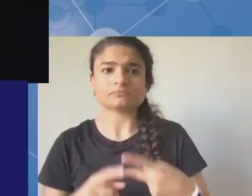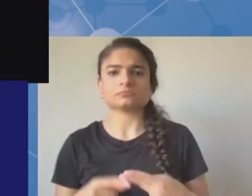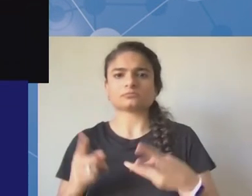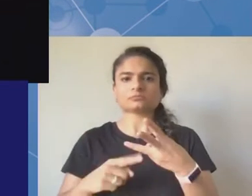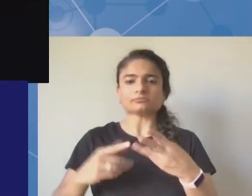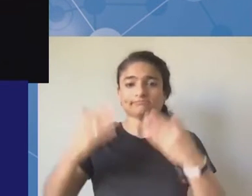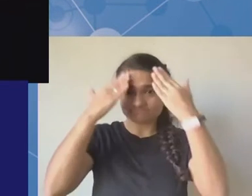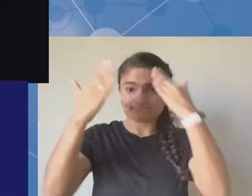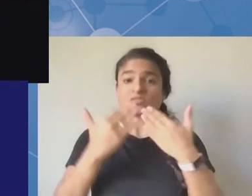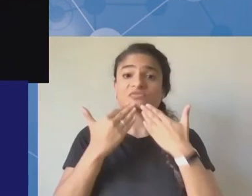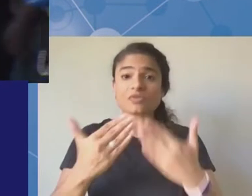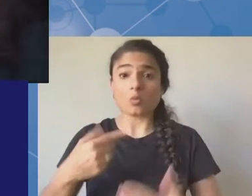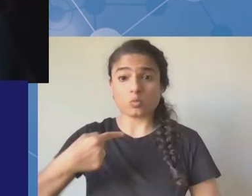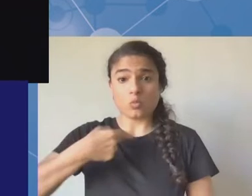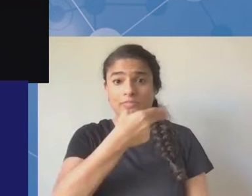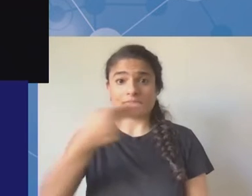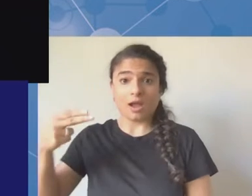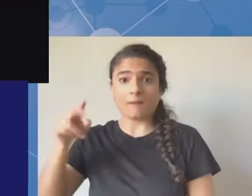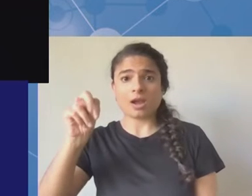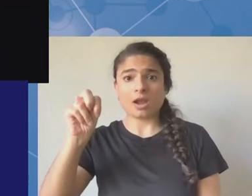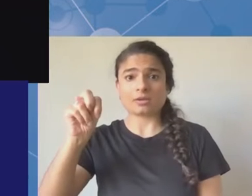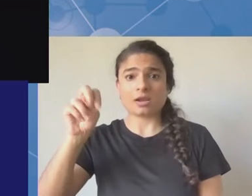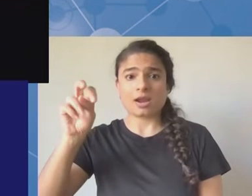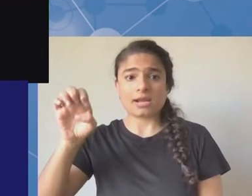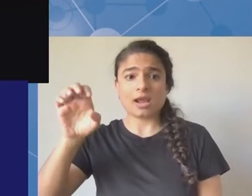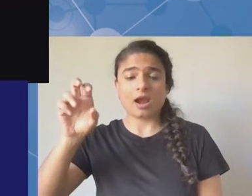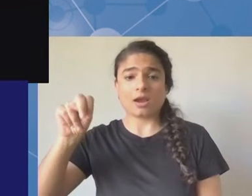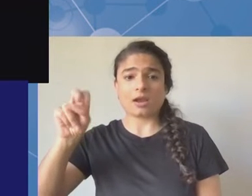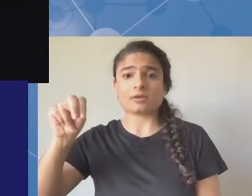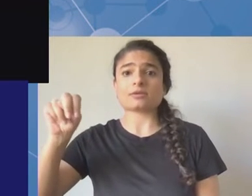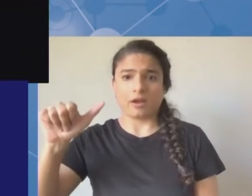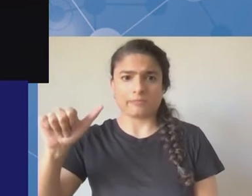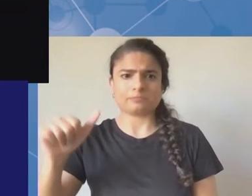y voy a hablar en mi nombre.